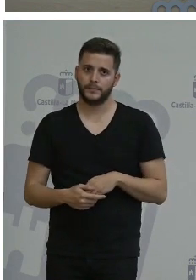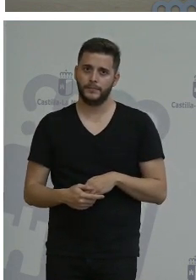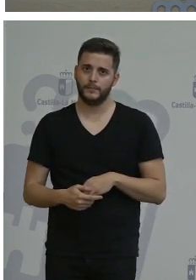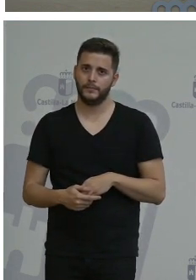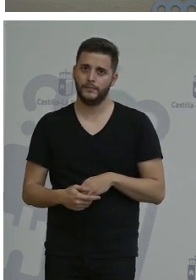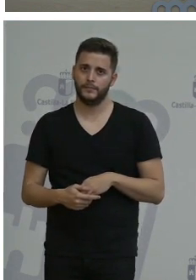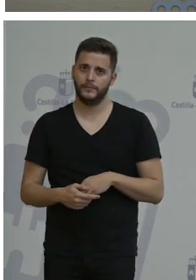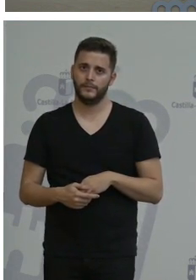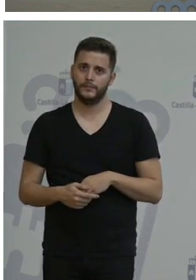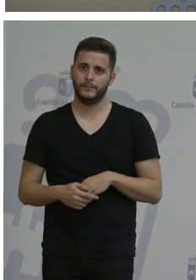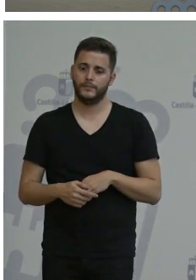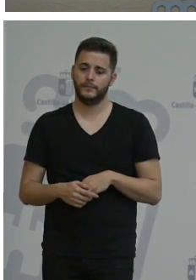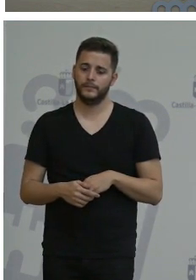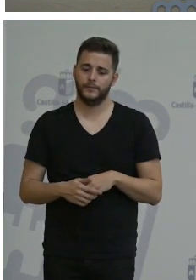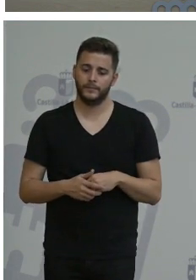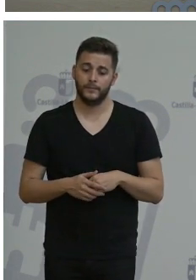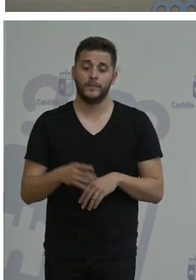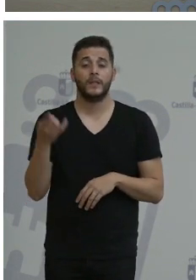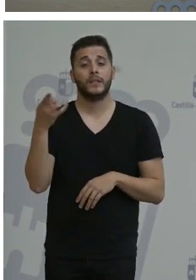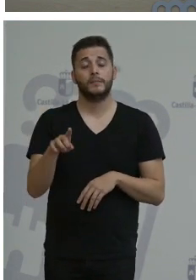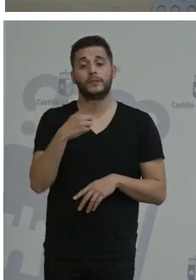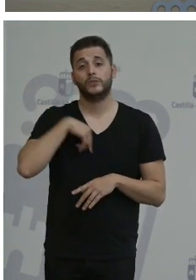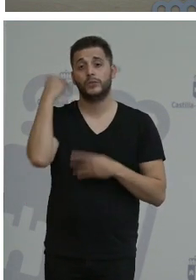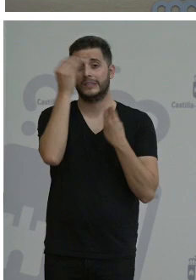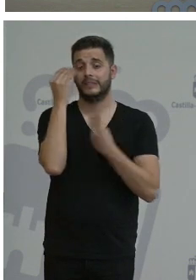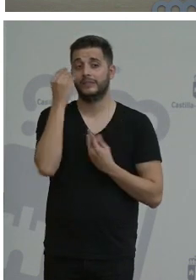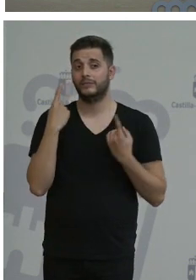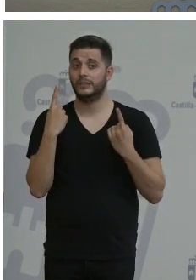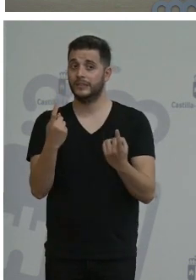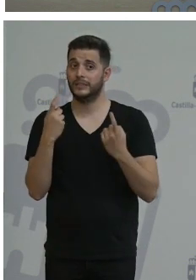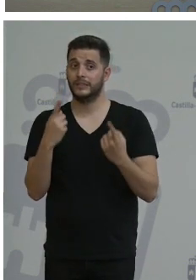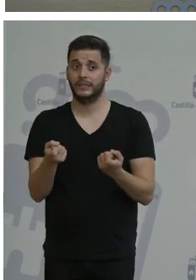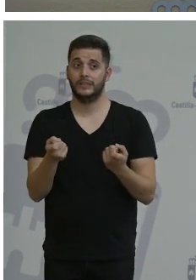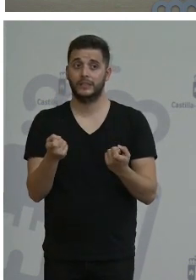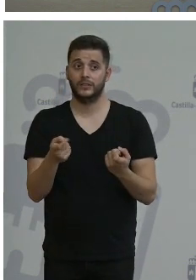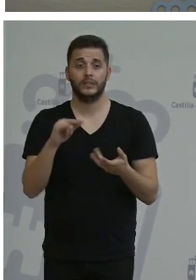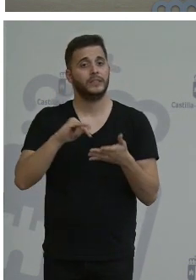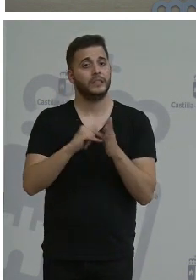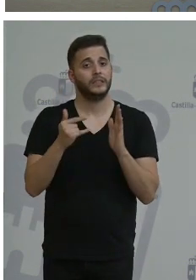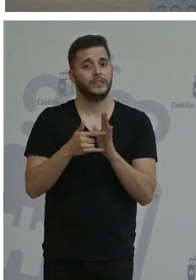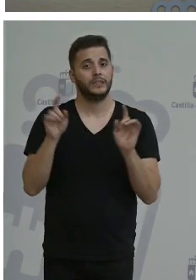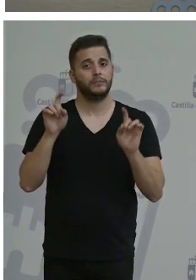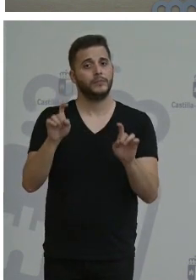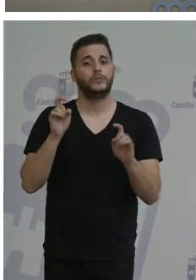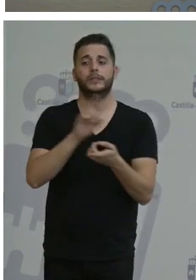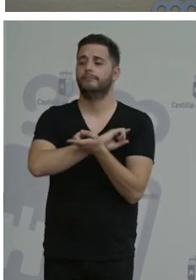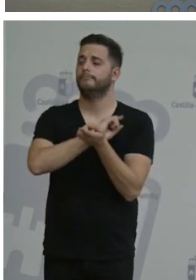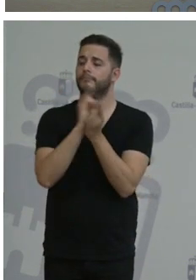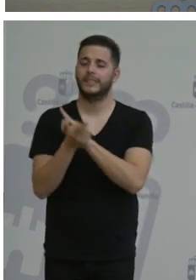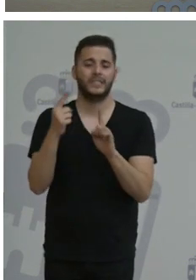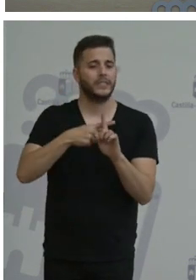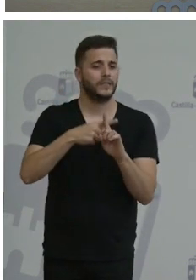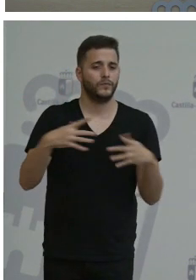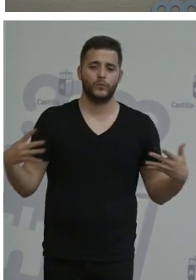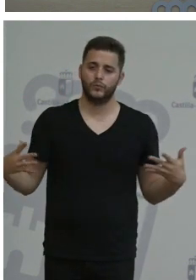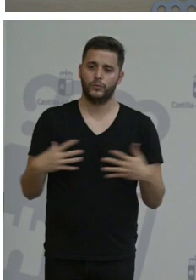También creemos que es necesaria una transformación del sistema educativo en todos los niveles, en el